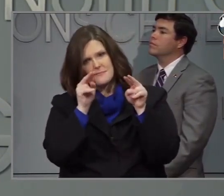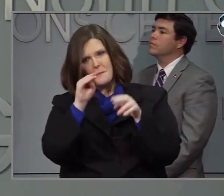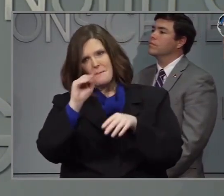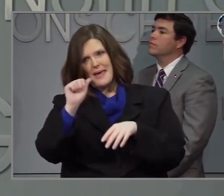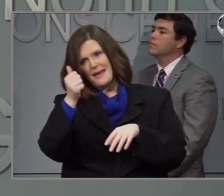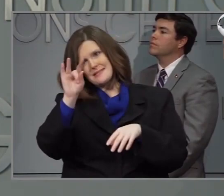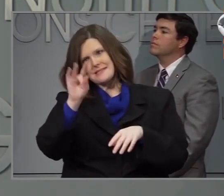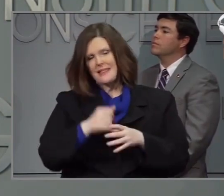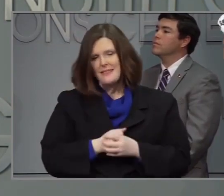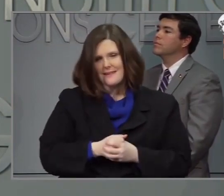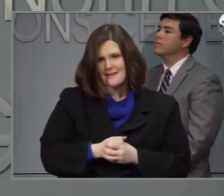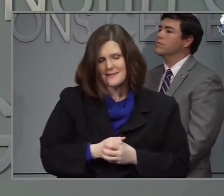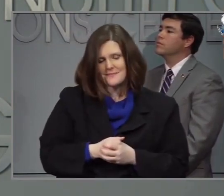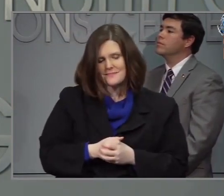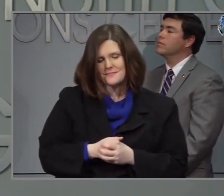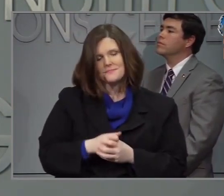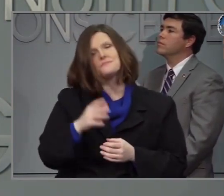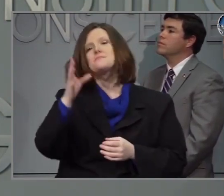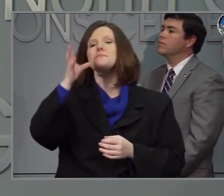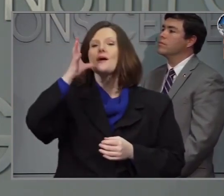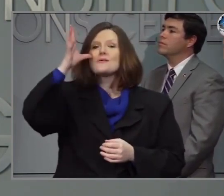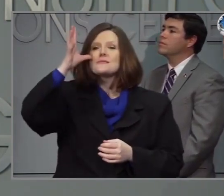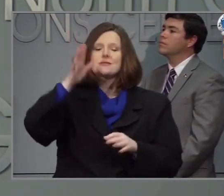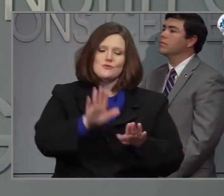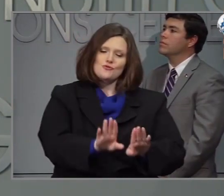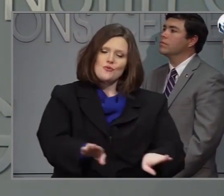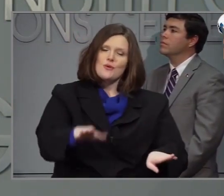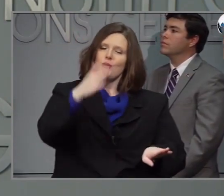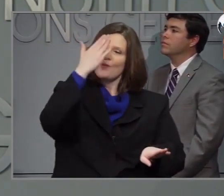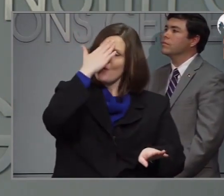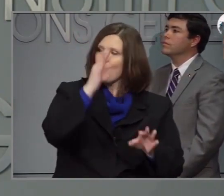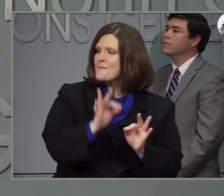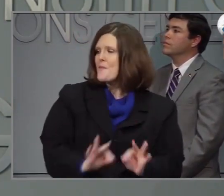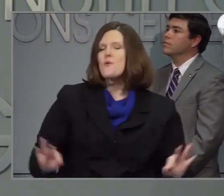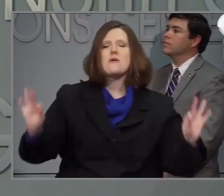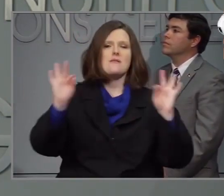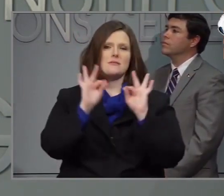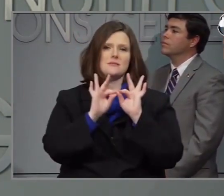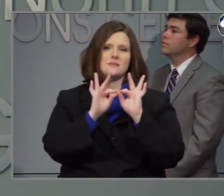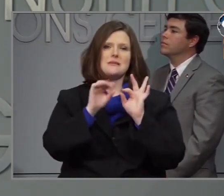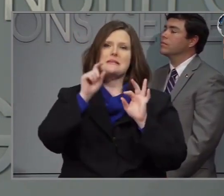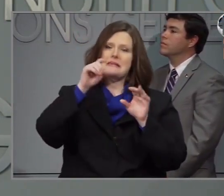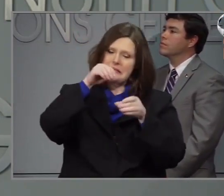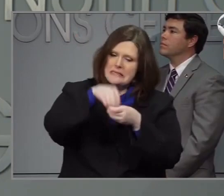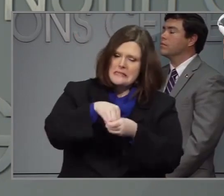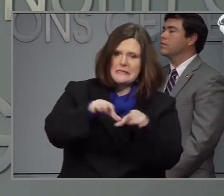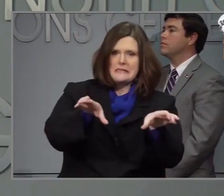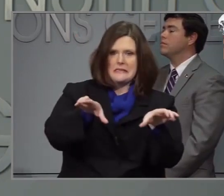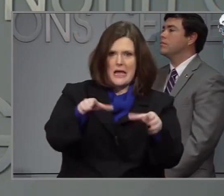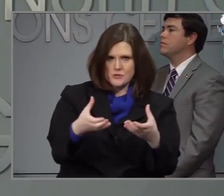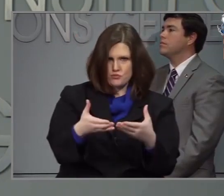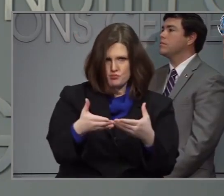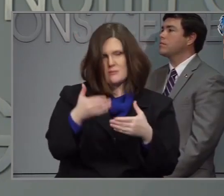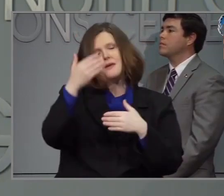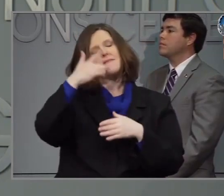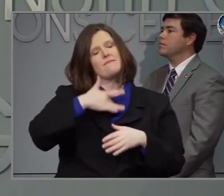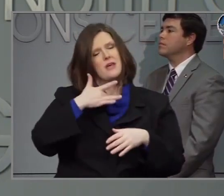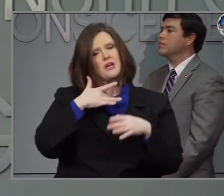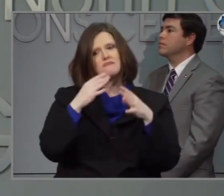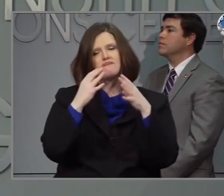expertos de salud pública dicen que si podemos los padres y estudiantes saben el valor de una instrucción